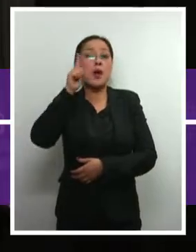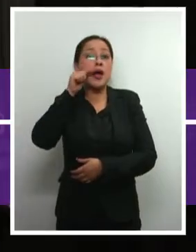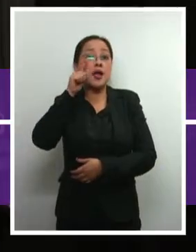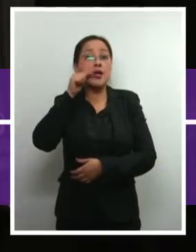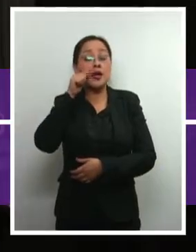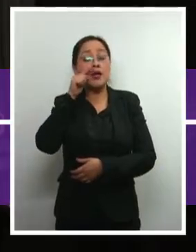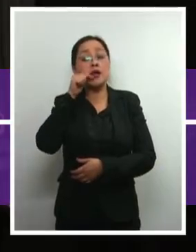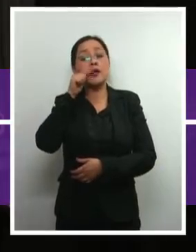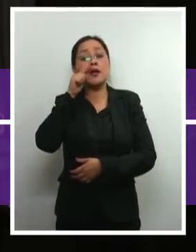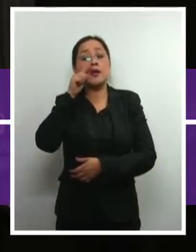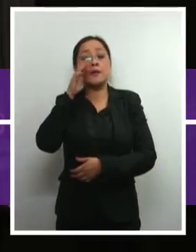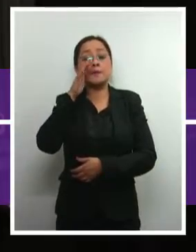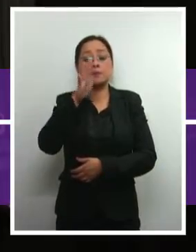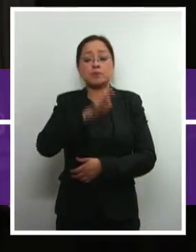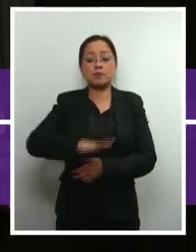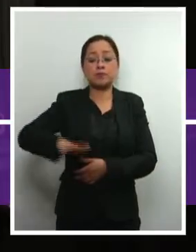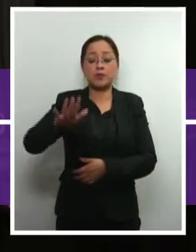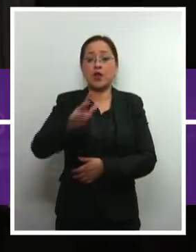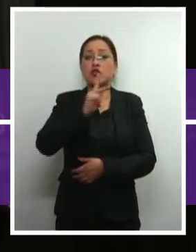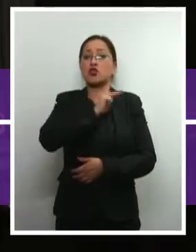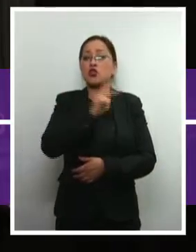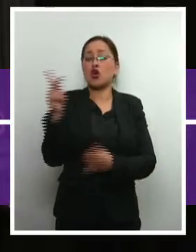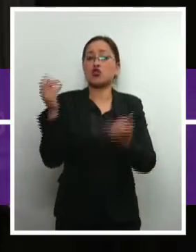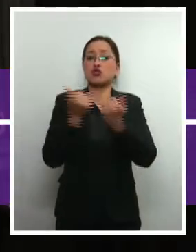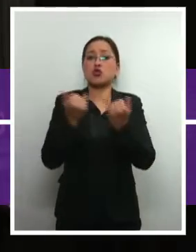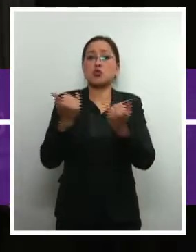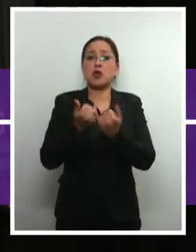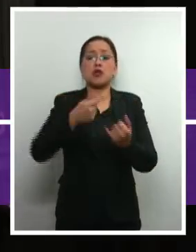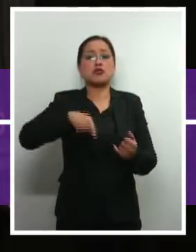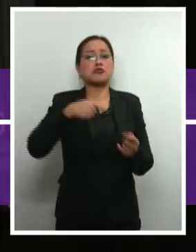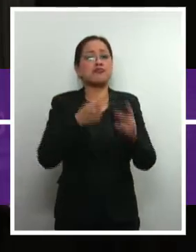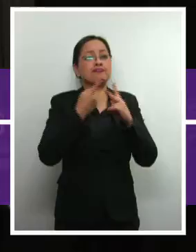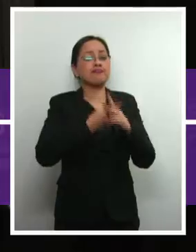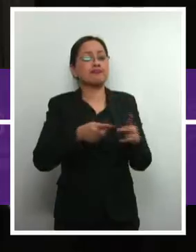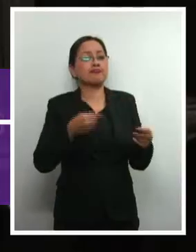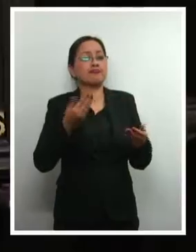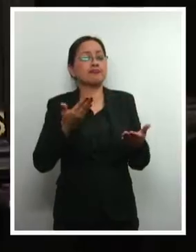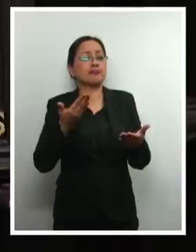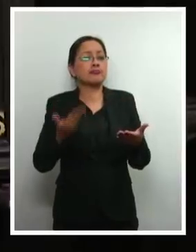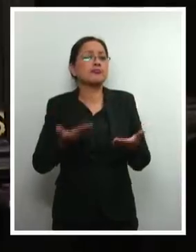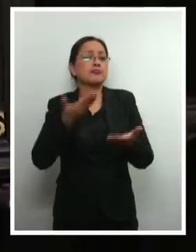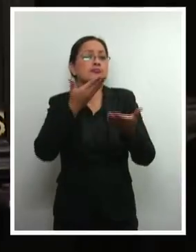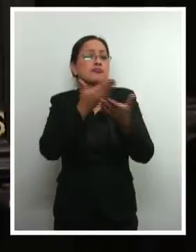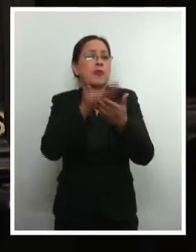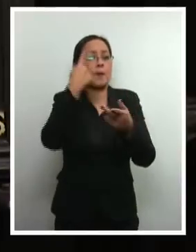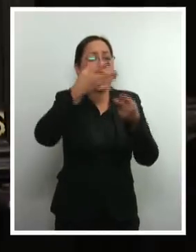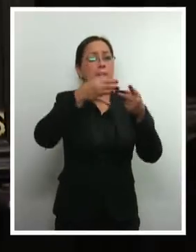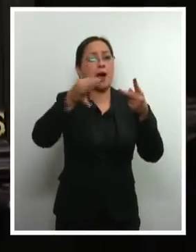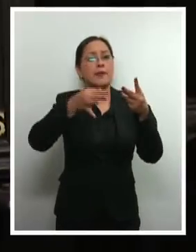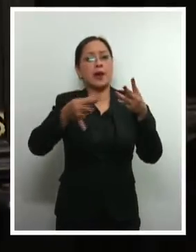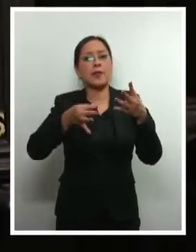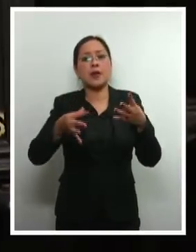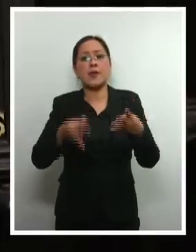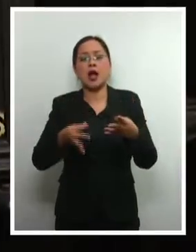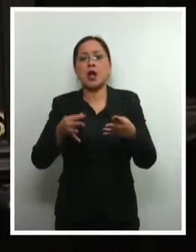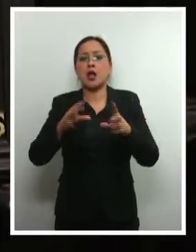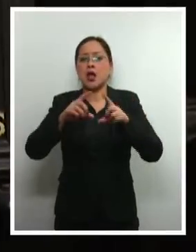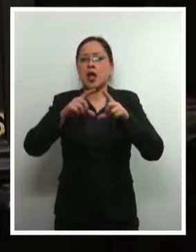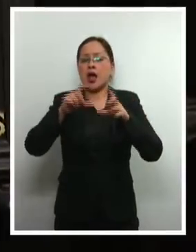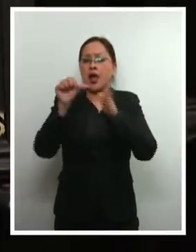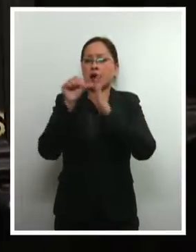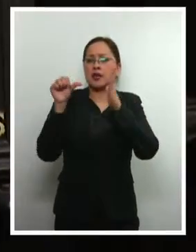mañana vamos todos a empezar a presentar reservas a todos